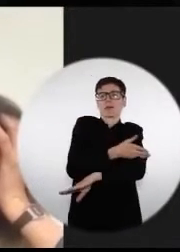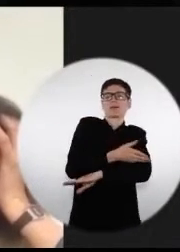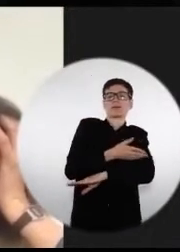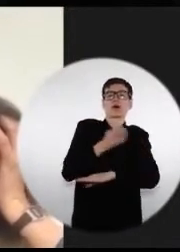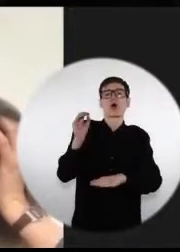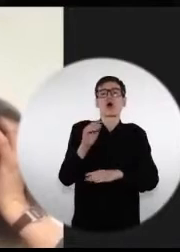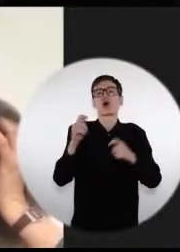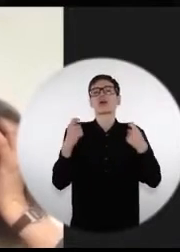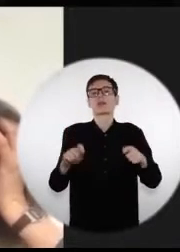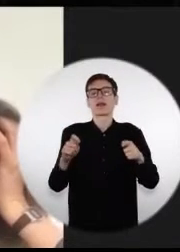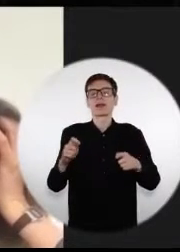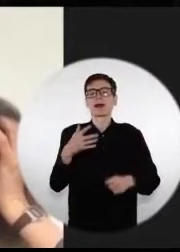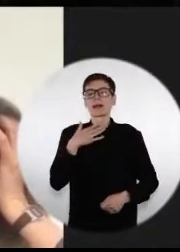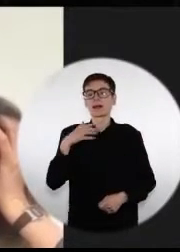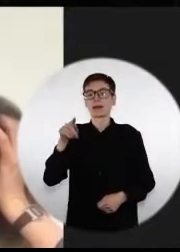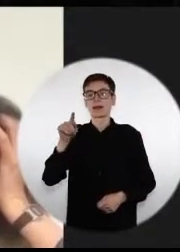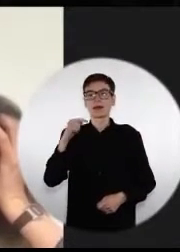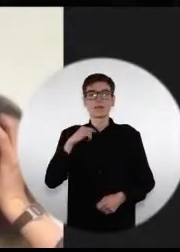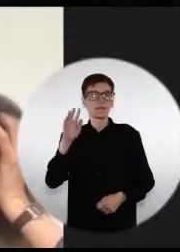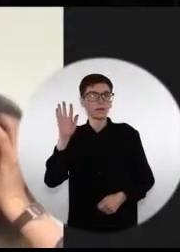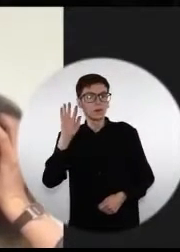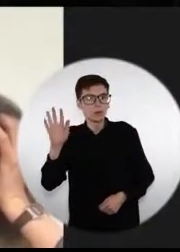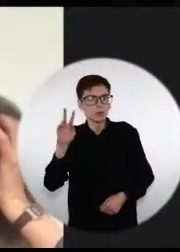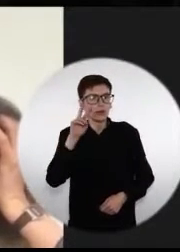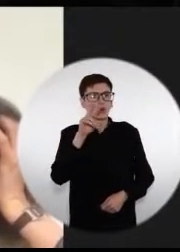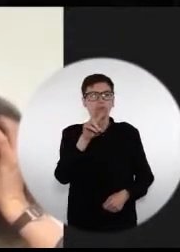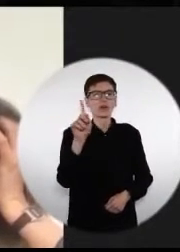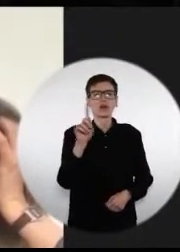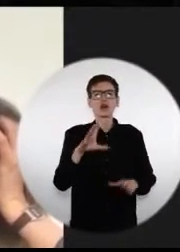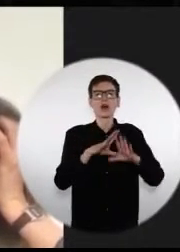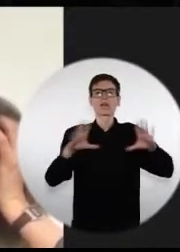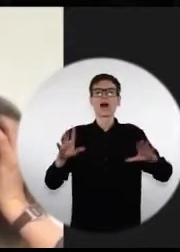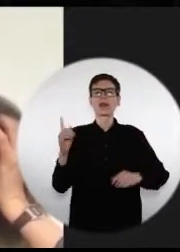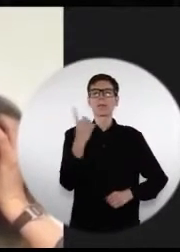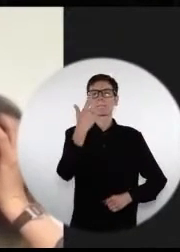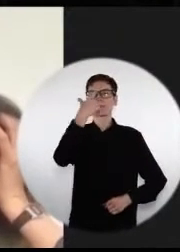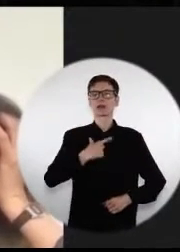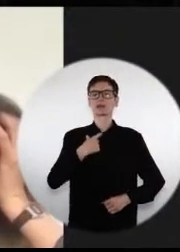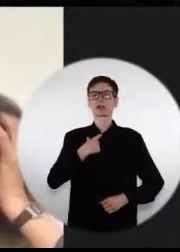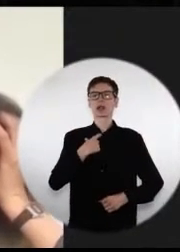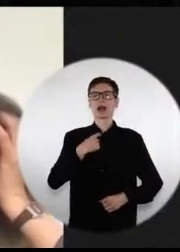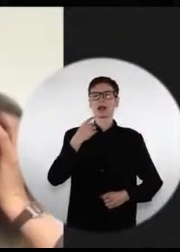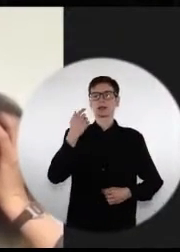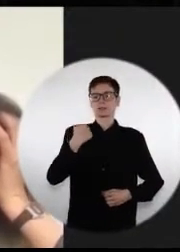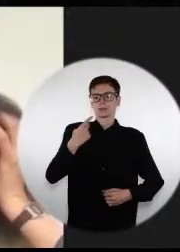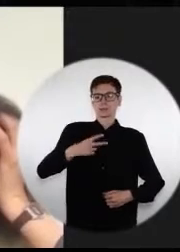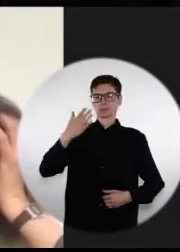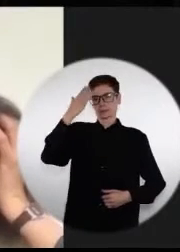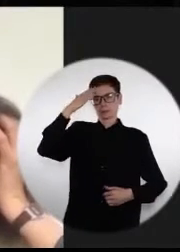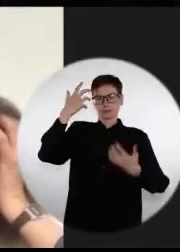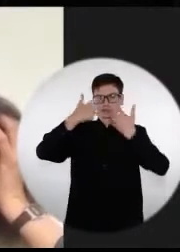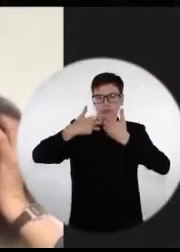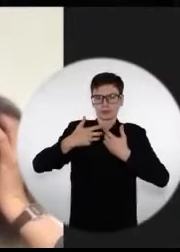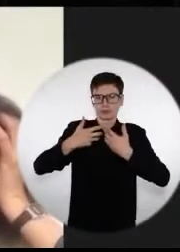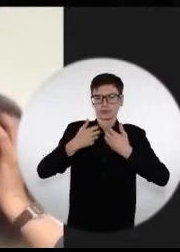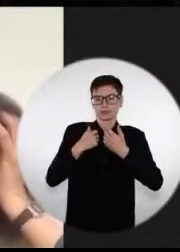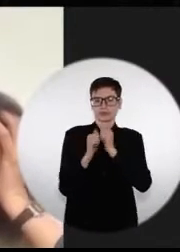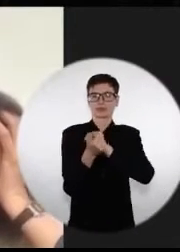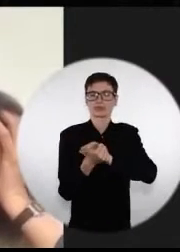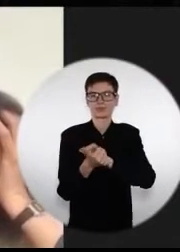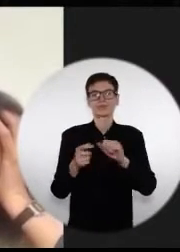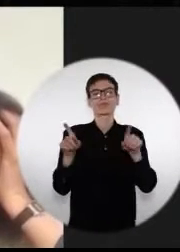o no ir a destiempo porque en el fondo por lo que te digo cómo tratar de que nos den o no sea algo tan personal lo que estáis